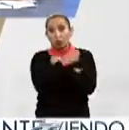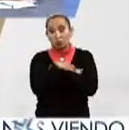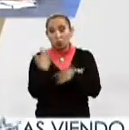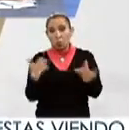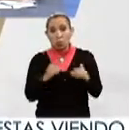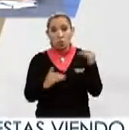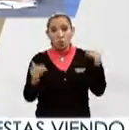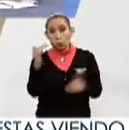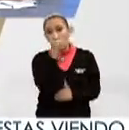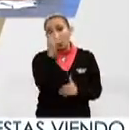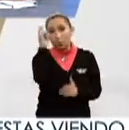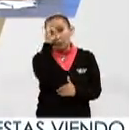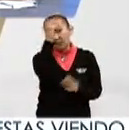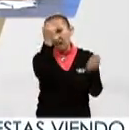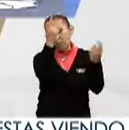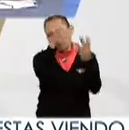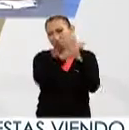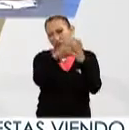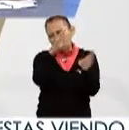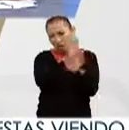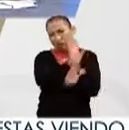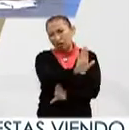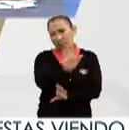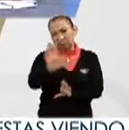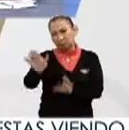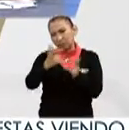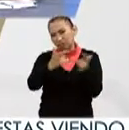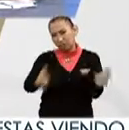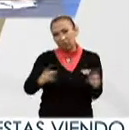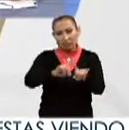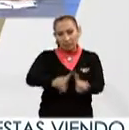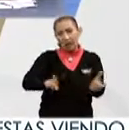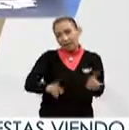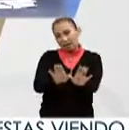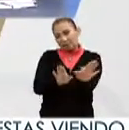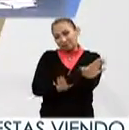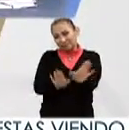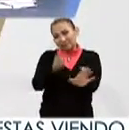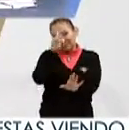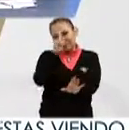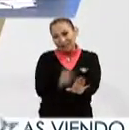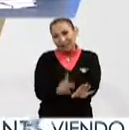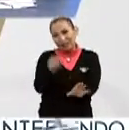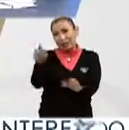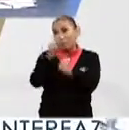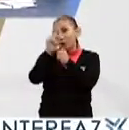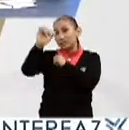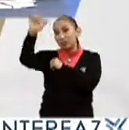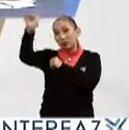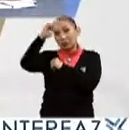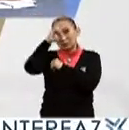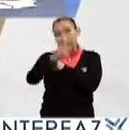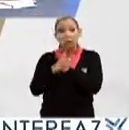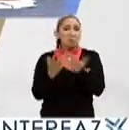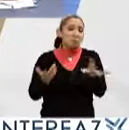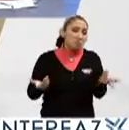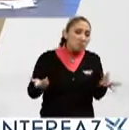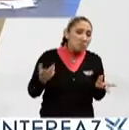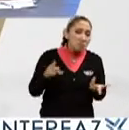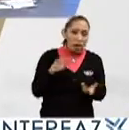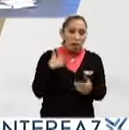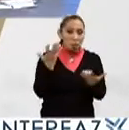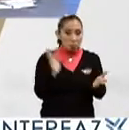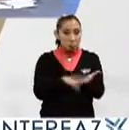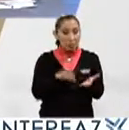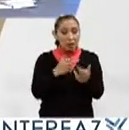educativo, complejo en algunos aspectos, distinto por supuesto a algunos países, distinto a México, pero es